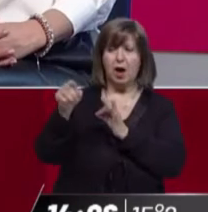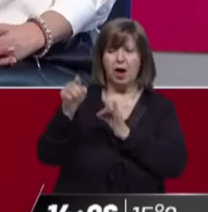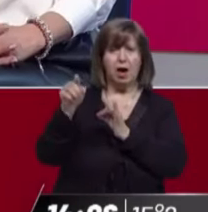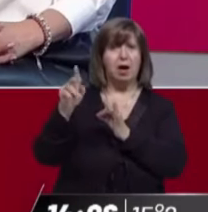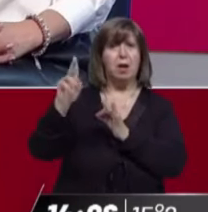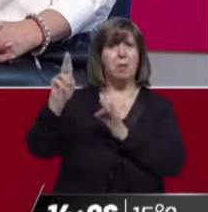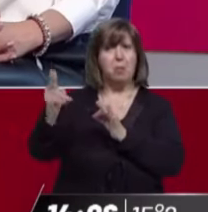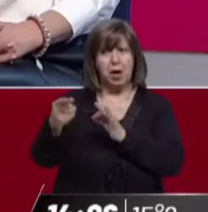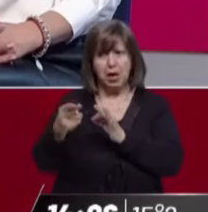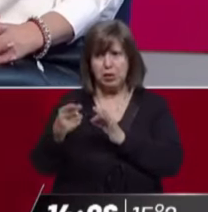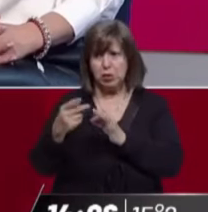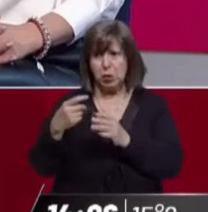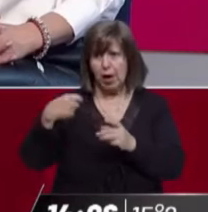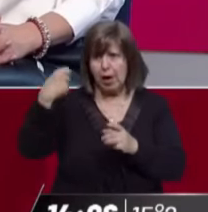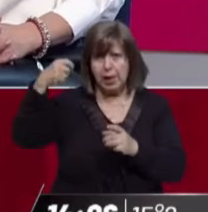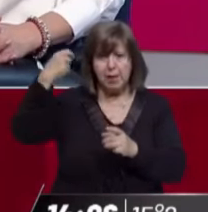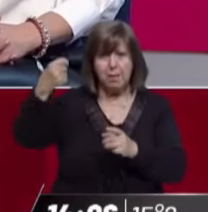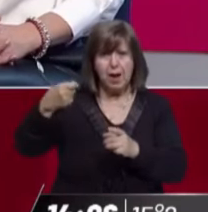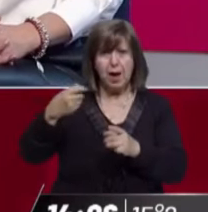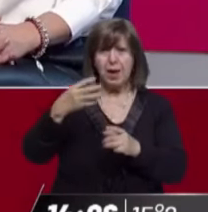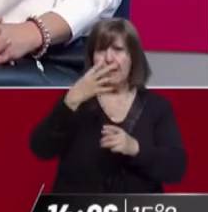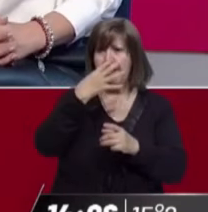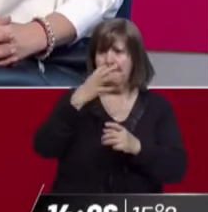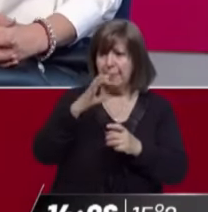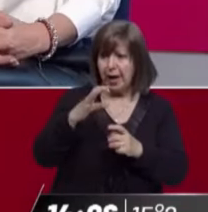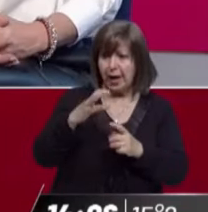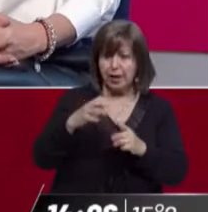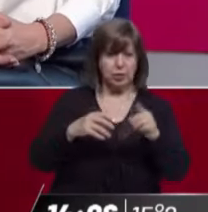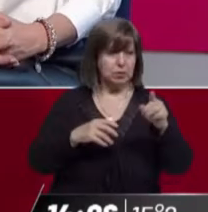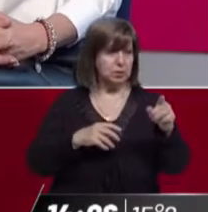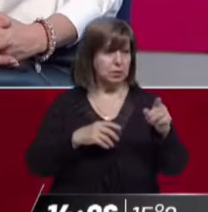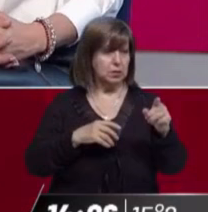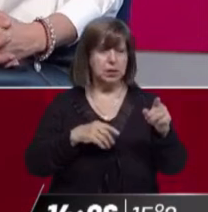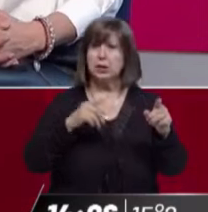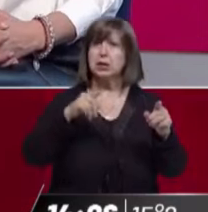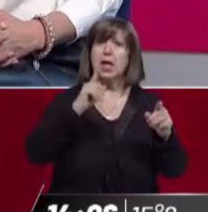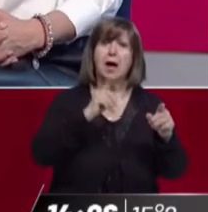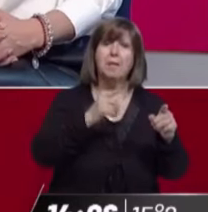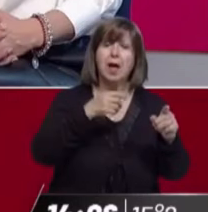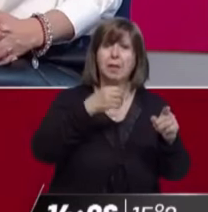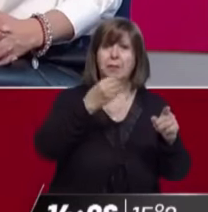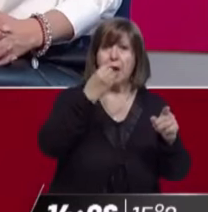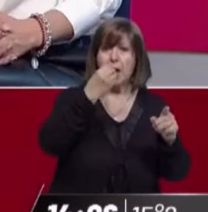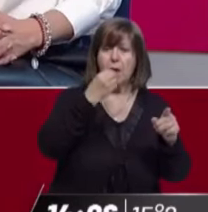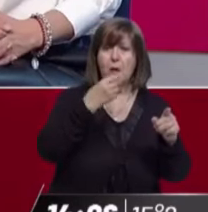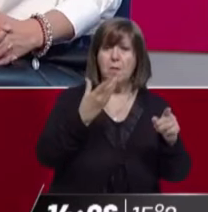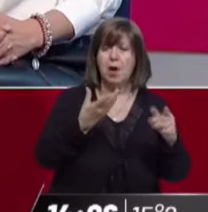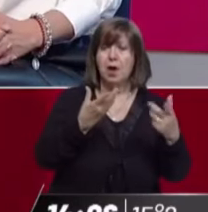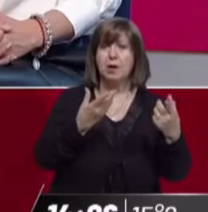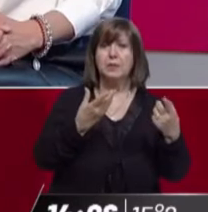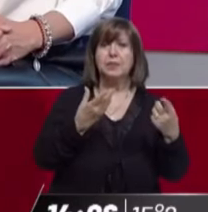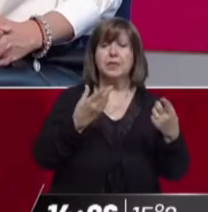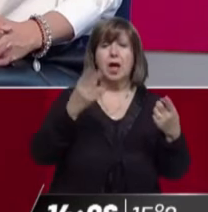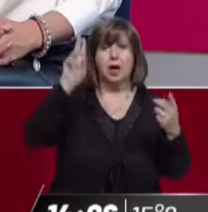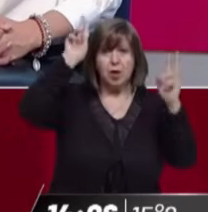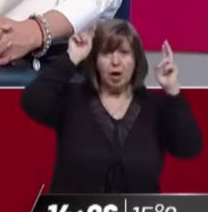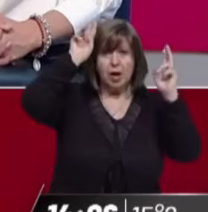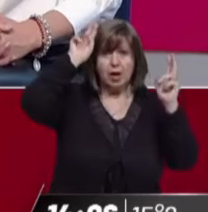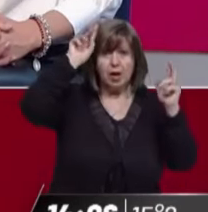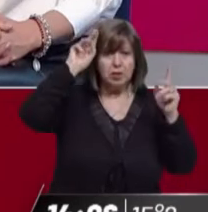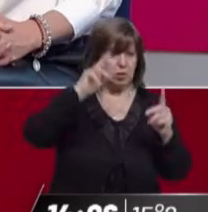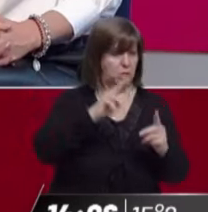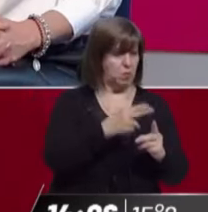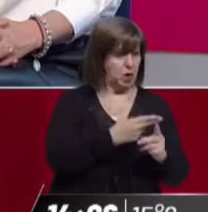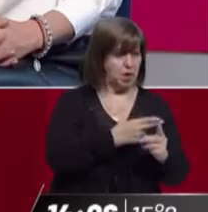animales muertos, no solo animales domésticos, sino también animales que suelen ser de rapiña, como se conoce habitualmente en